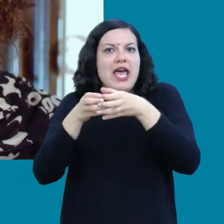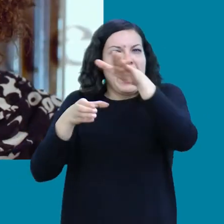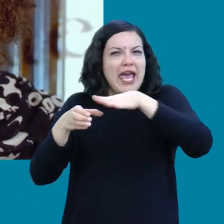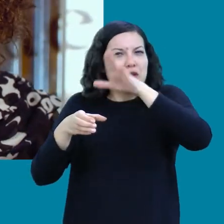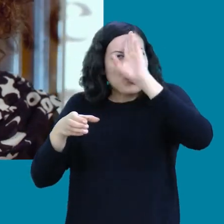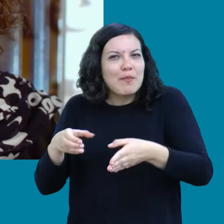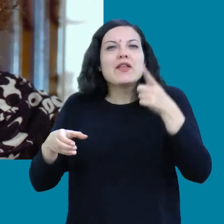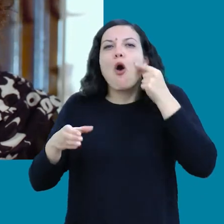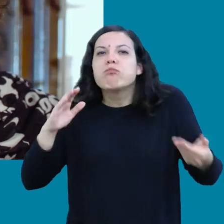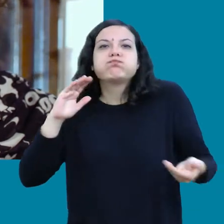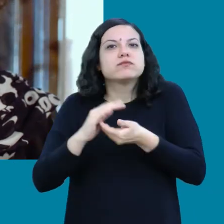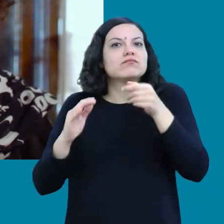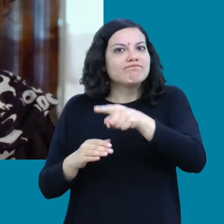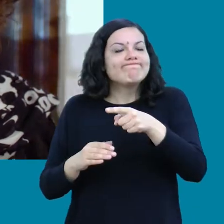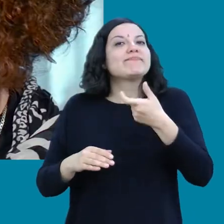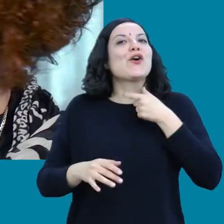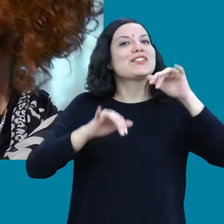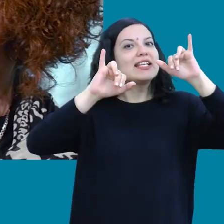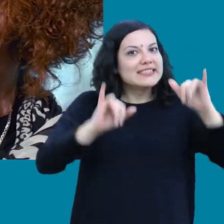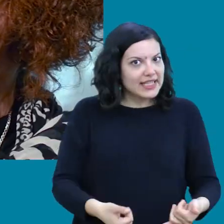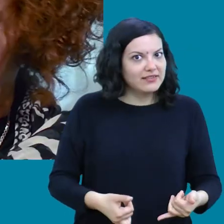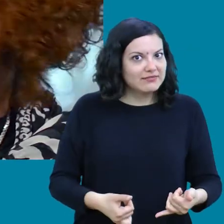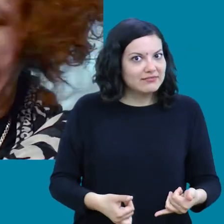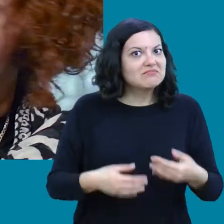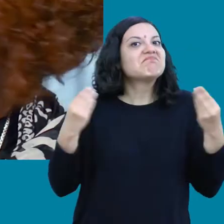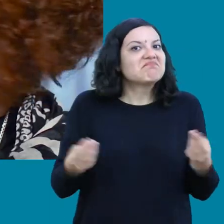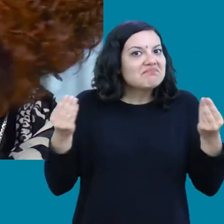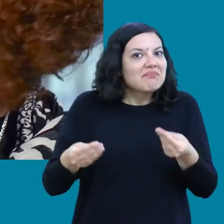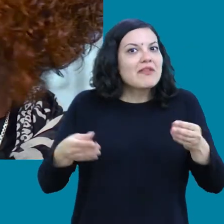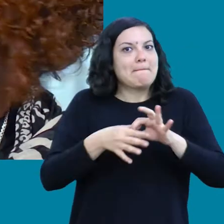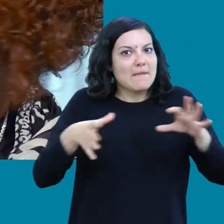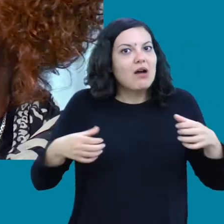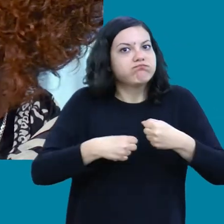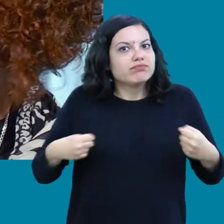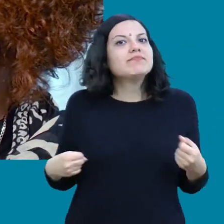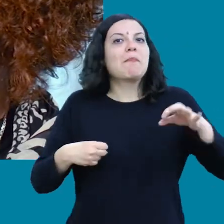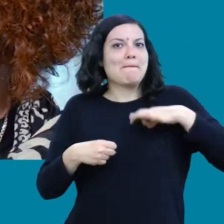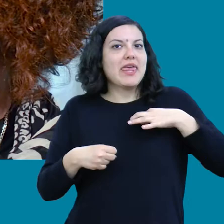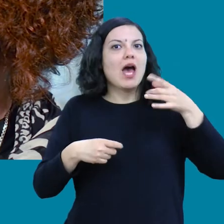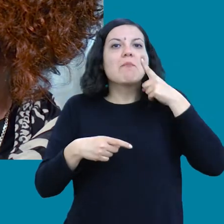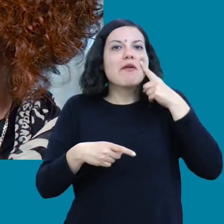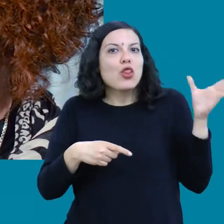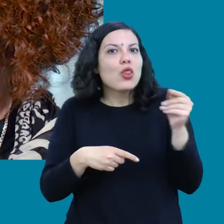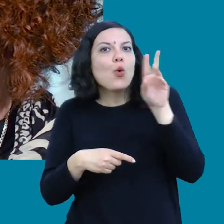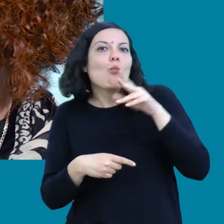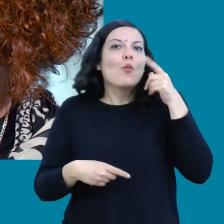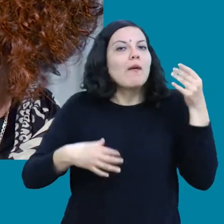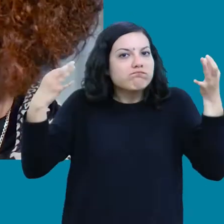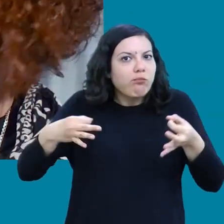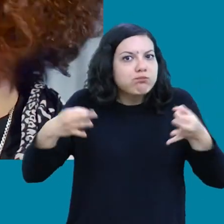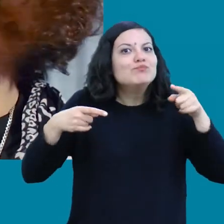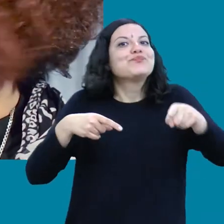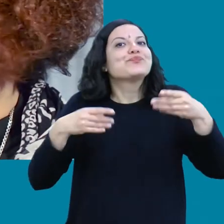y patriarcal, es lo que sí queremos, ¿no? La emancipación, una vida vivible para todos y todas.